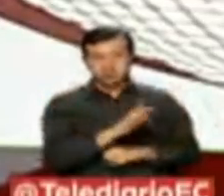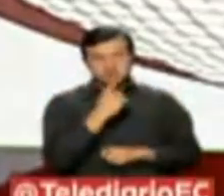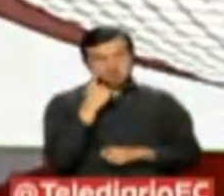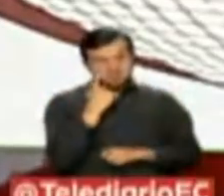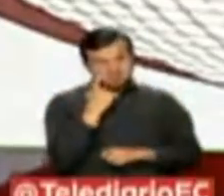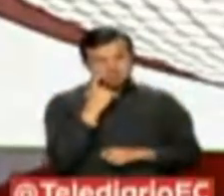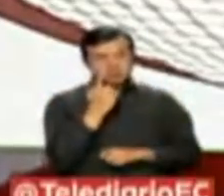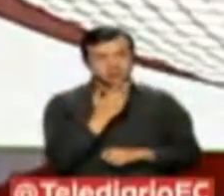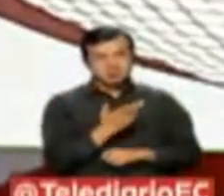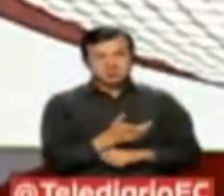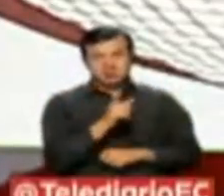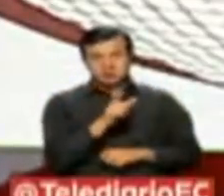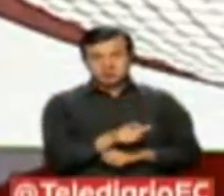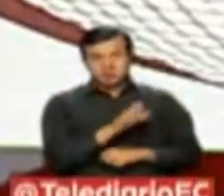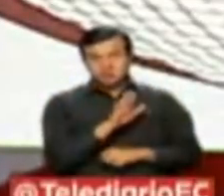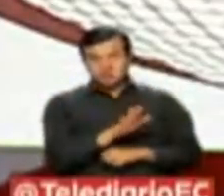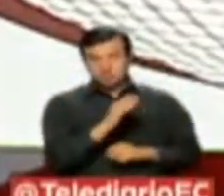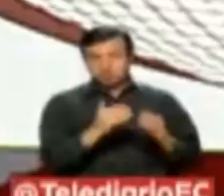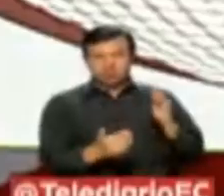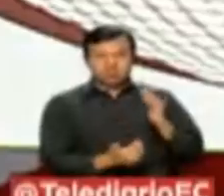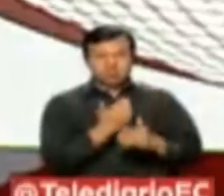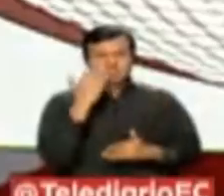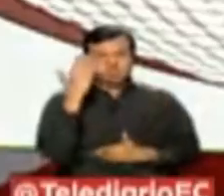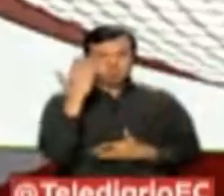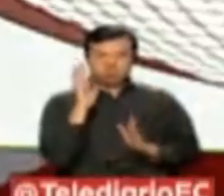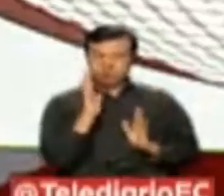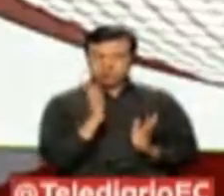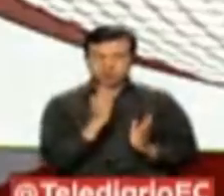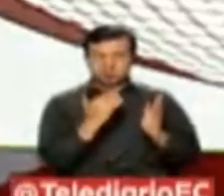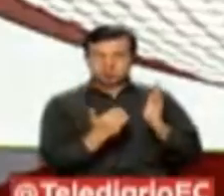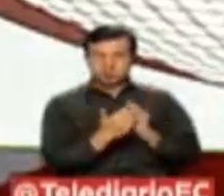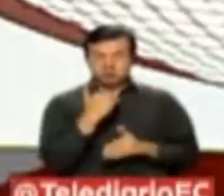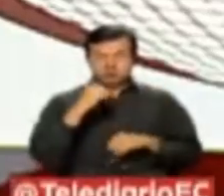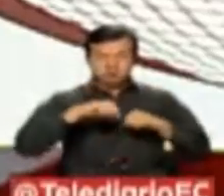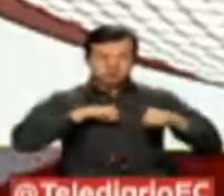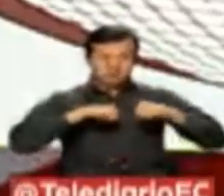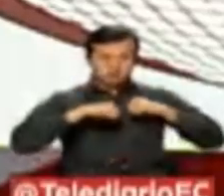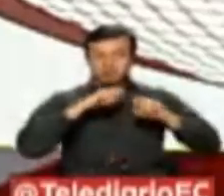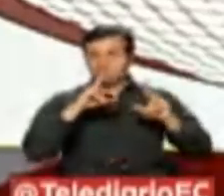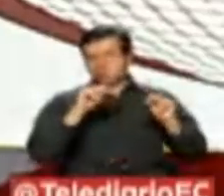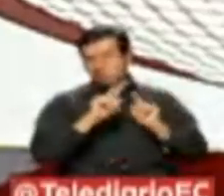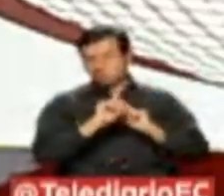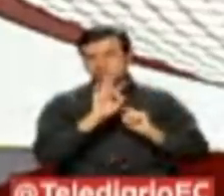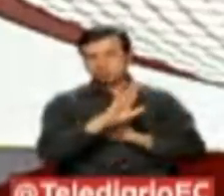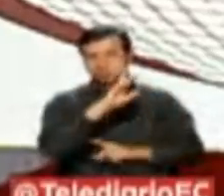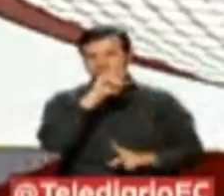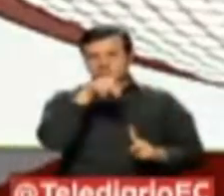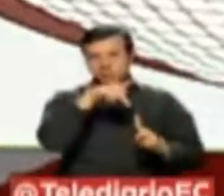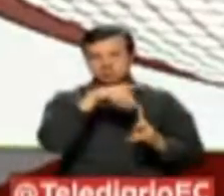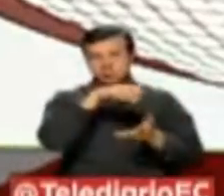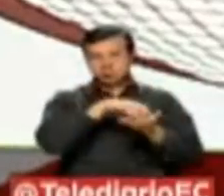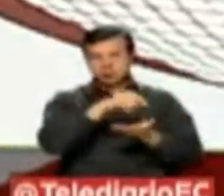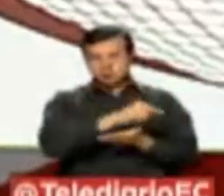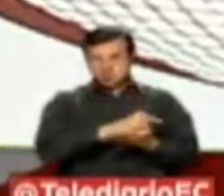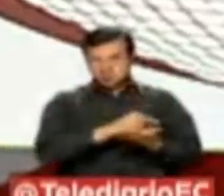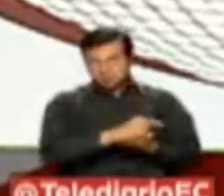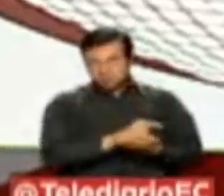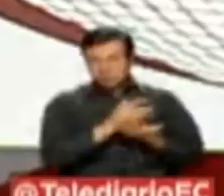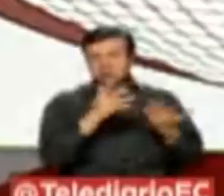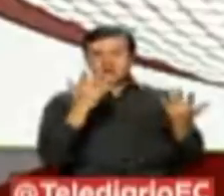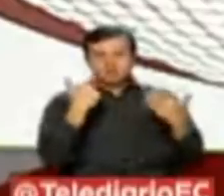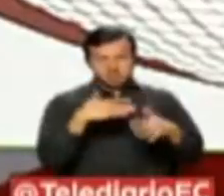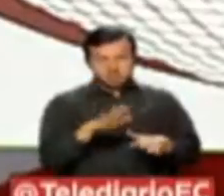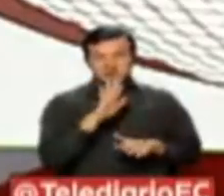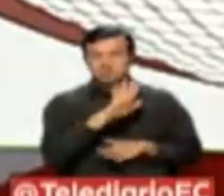no es una figura nueva en la política tampoco es nueva en la gestión en la medida en que es el prefecto de la provincia del guayas ha